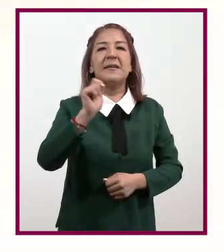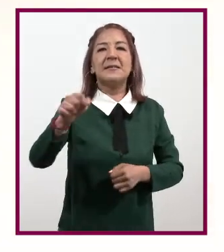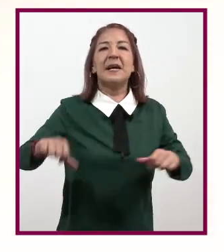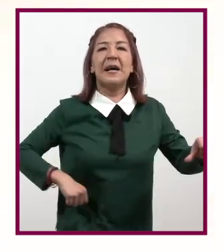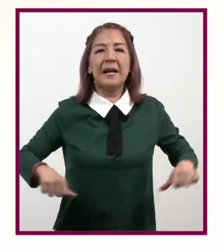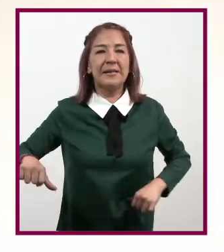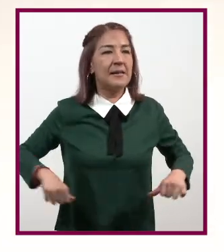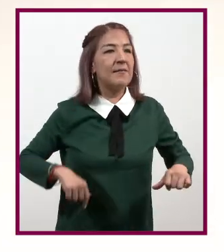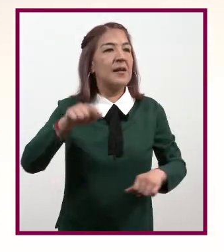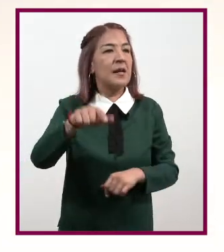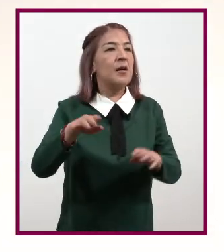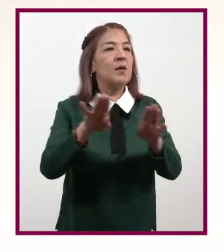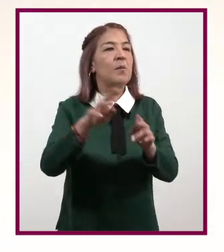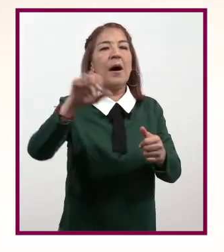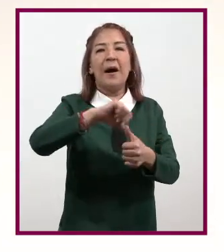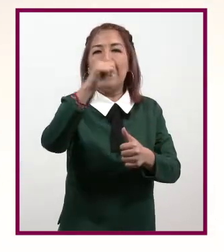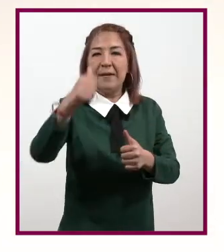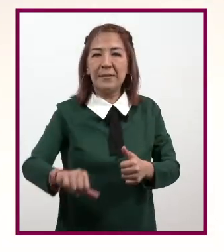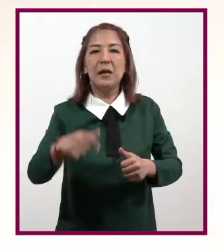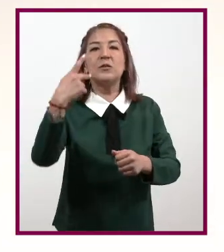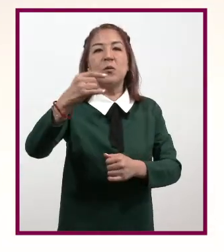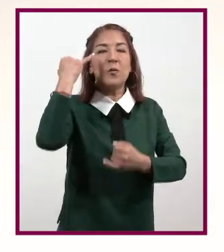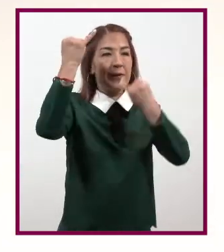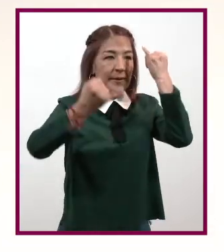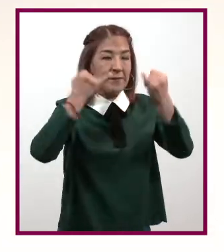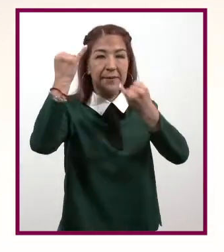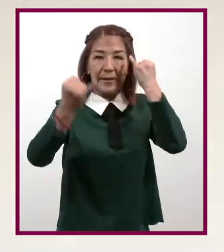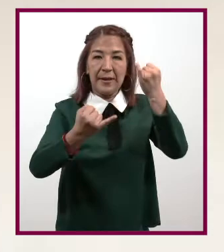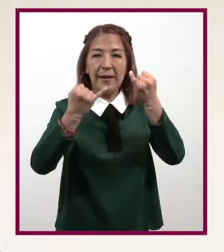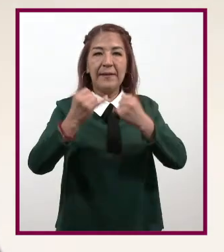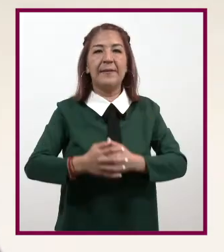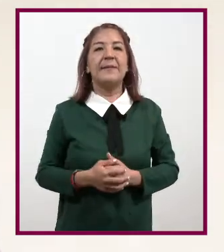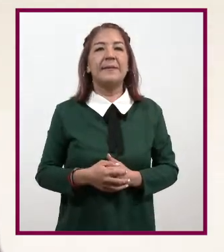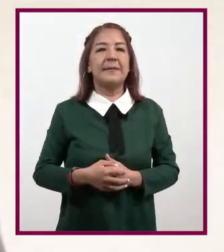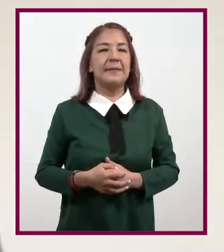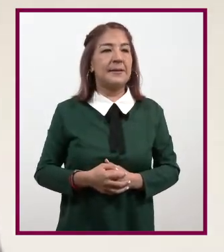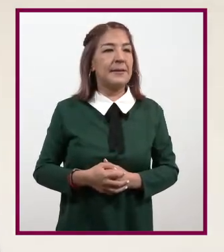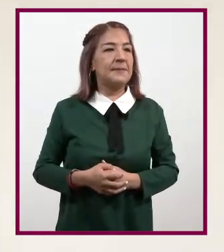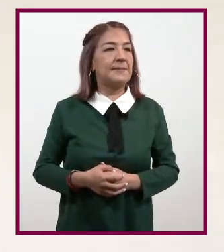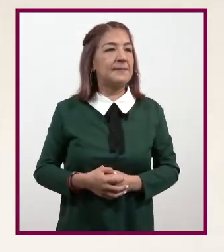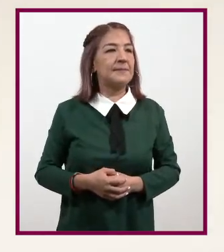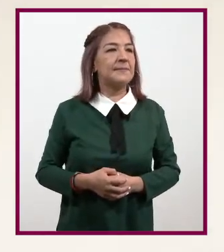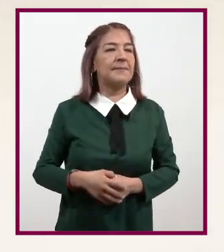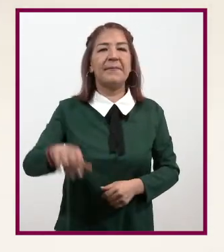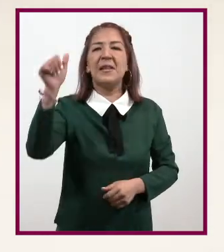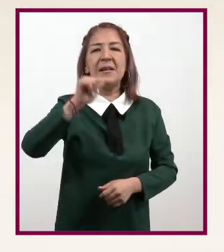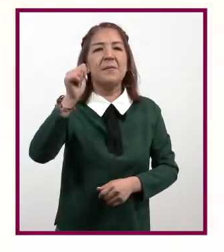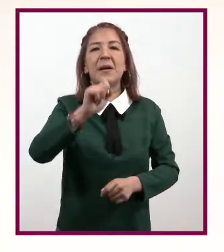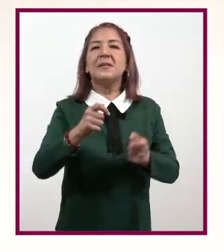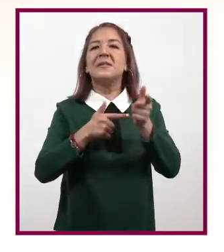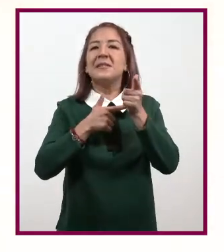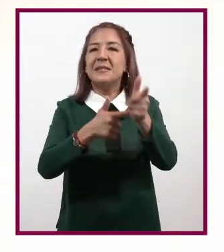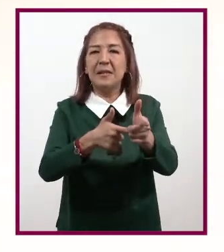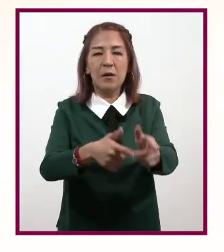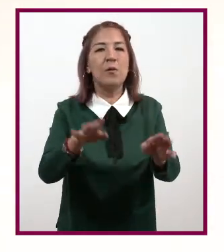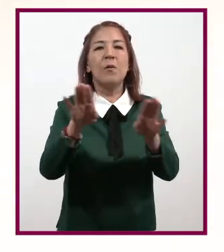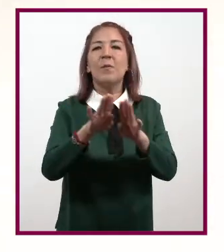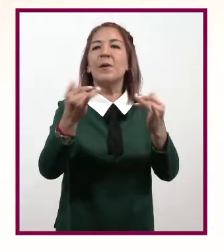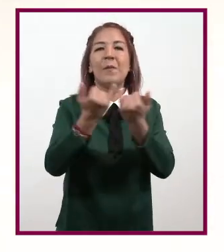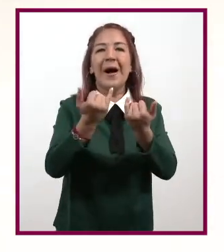actividad artística y, de hecho, la creatividad en general siempre es una secuencia, son como